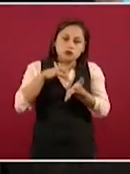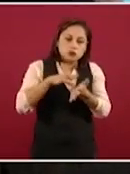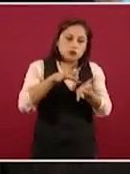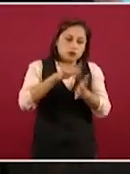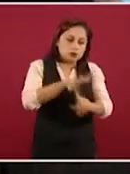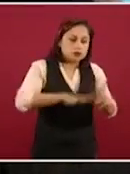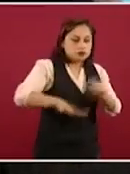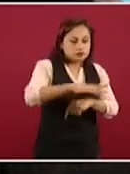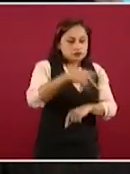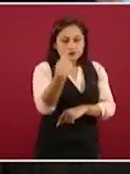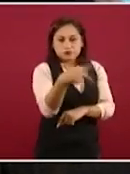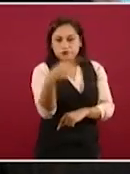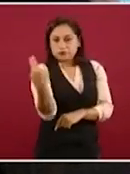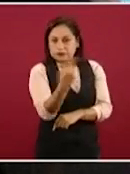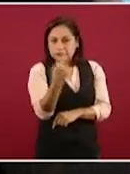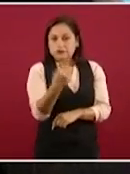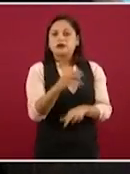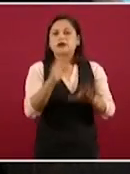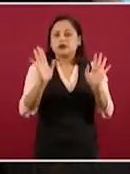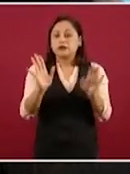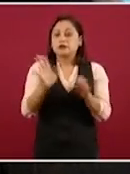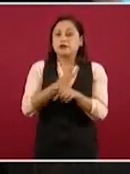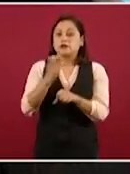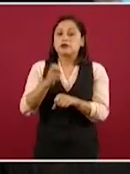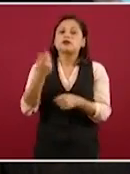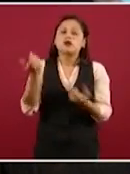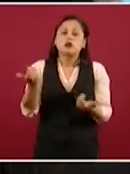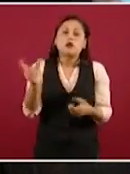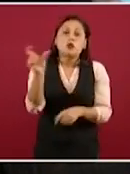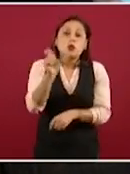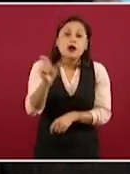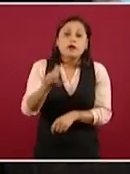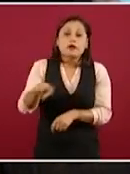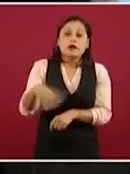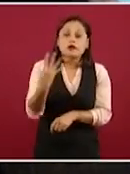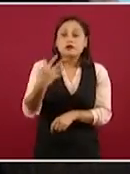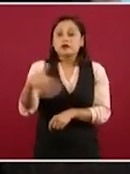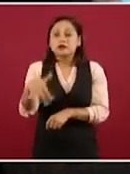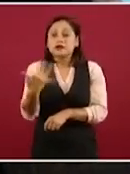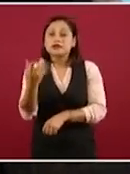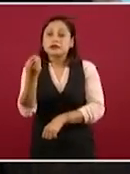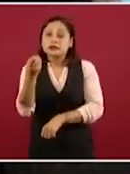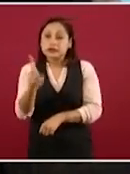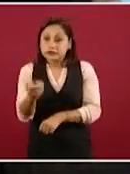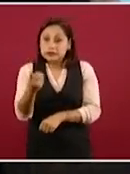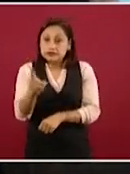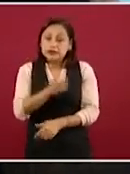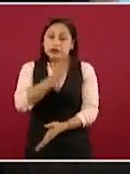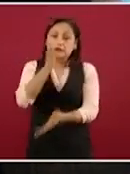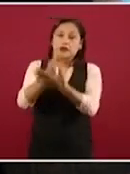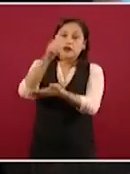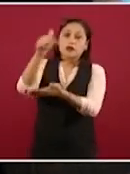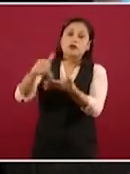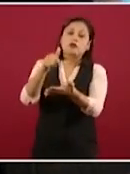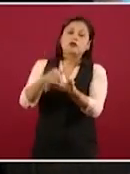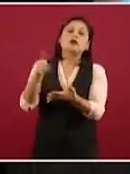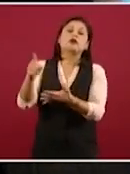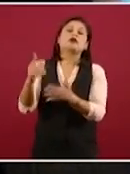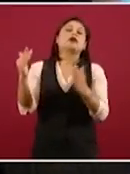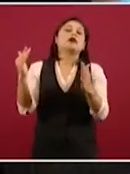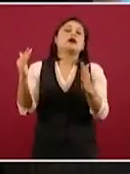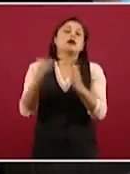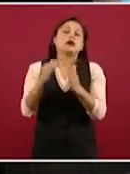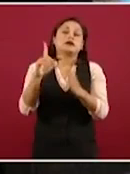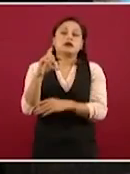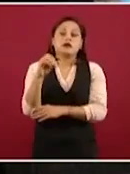esta próxima subasta, repito, el sábado 14, domingo 15 de diciembre, en los Pinos,